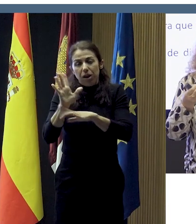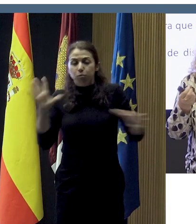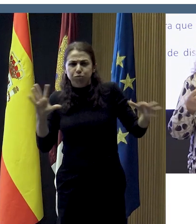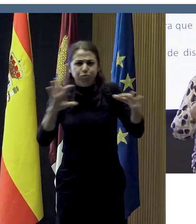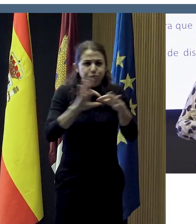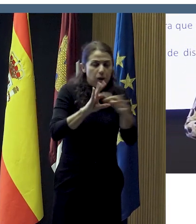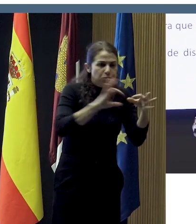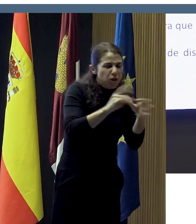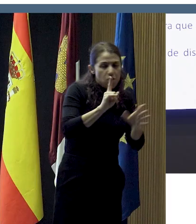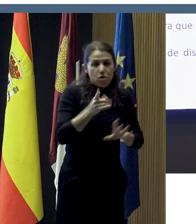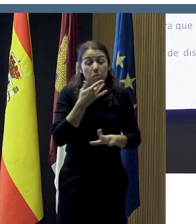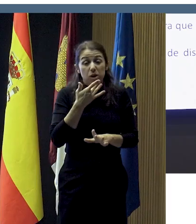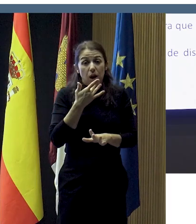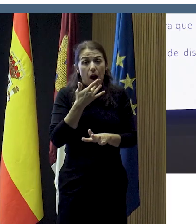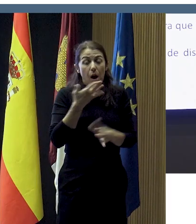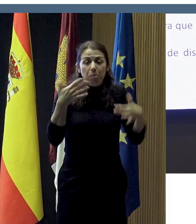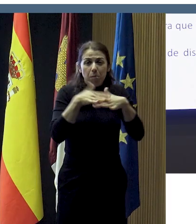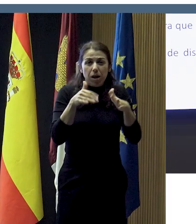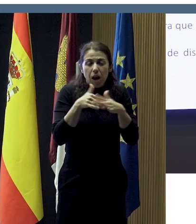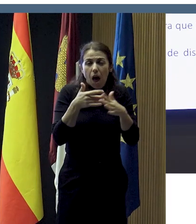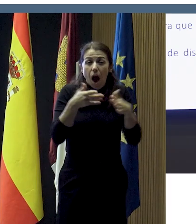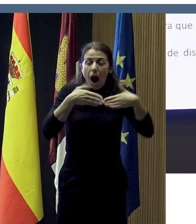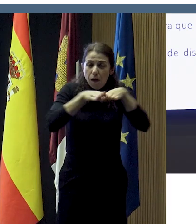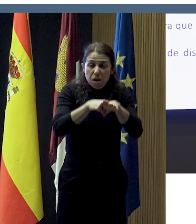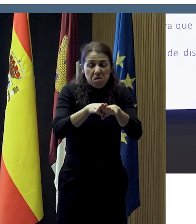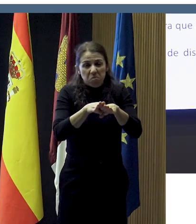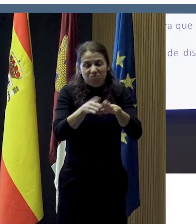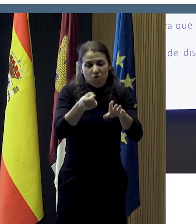una liazón entre las dos cosas al mismo tiempo.